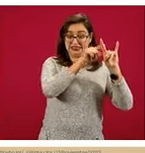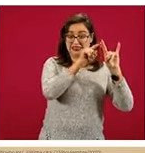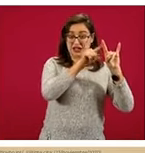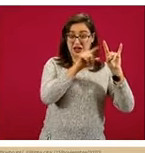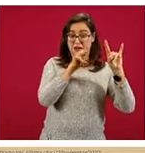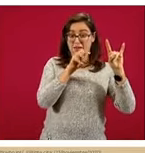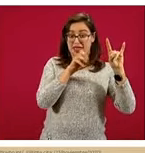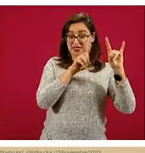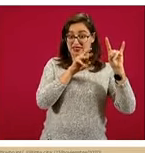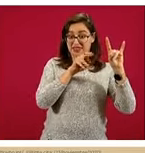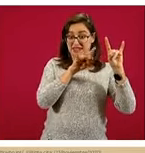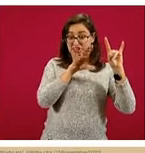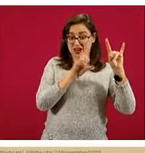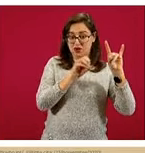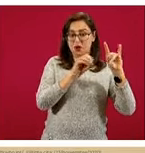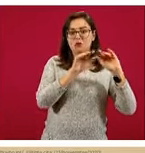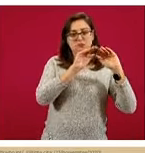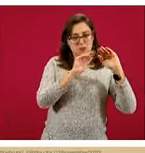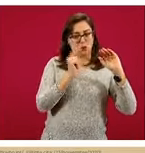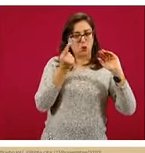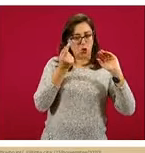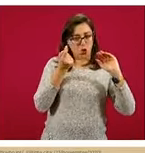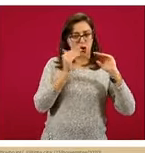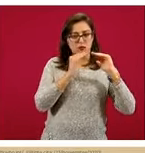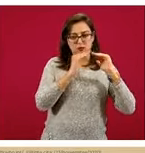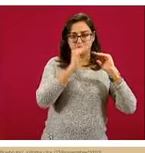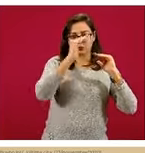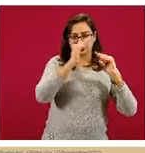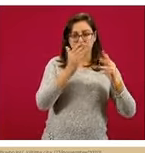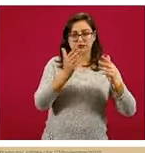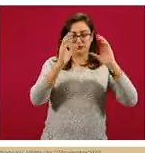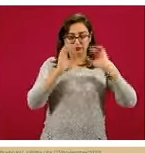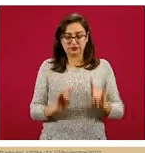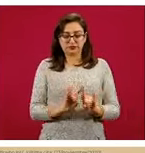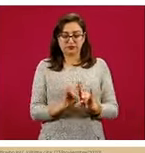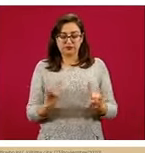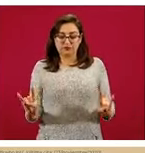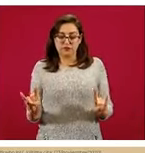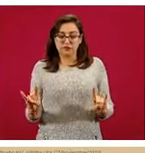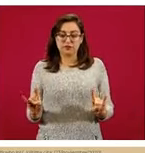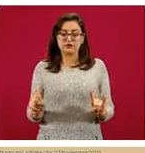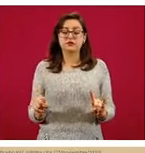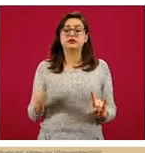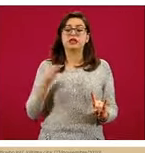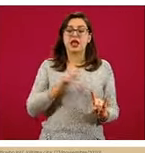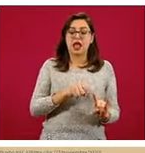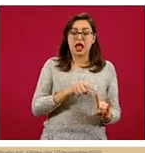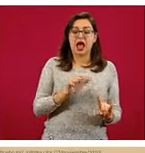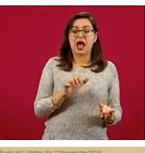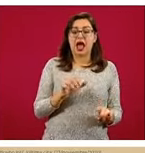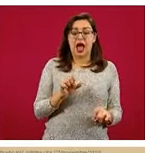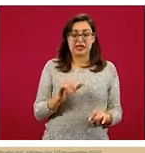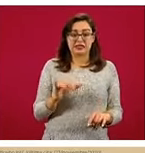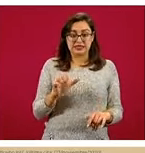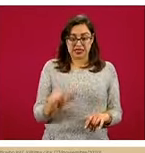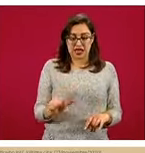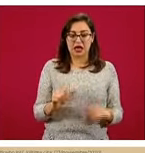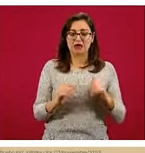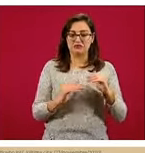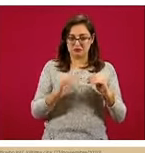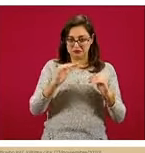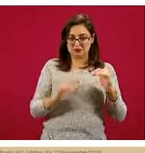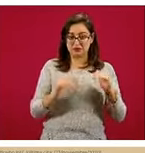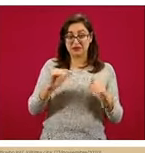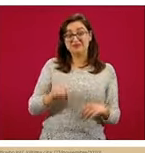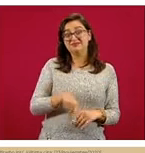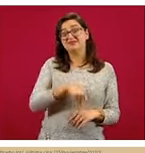tendencia descendente, similar a la de los casos, pero veamos cómo el continente europeo ya ha rebasado lo que en su momento era